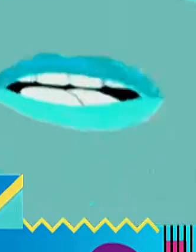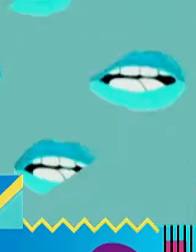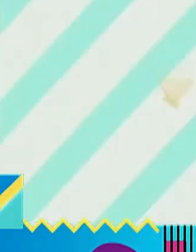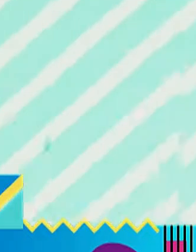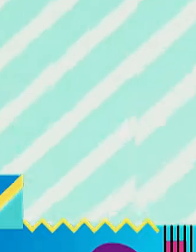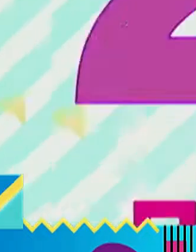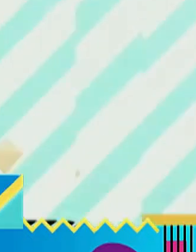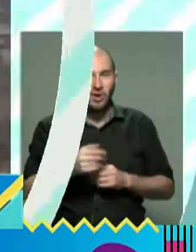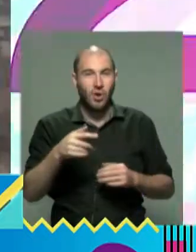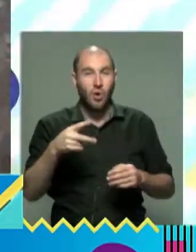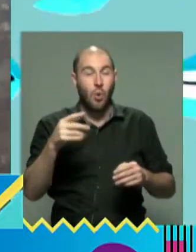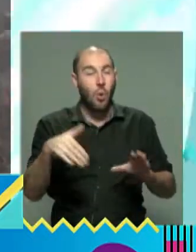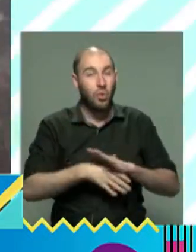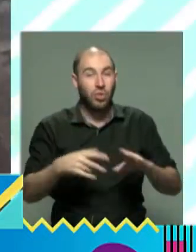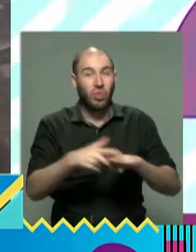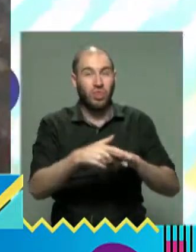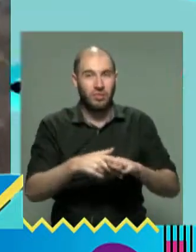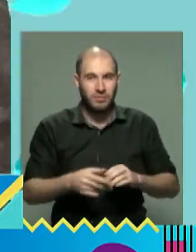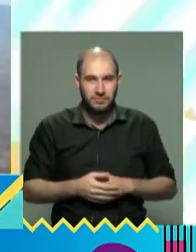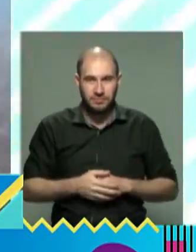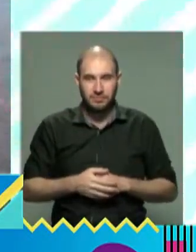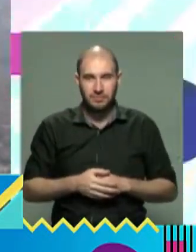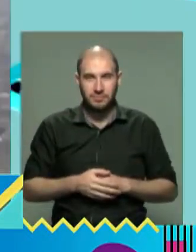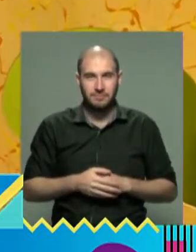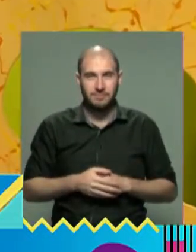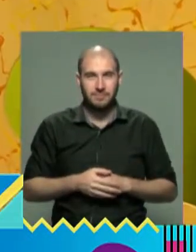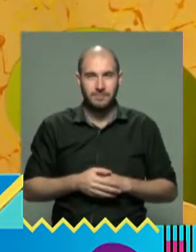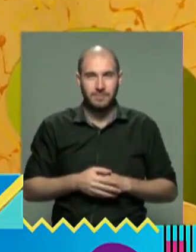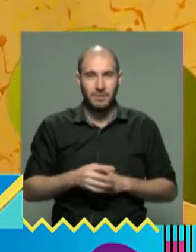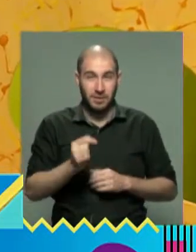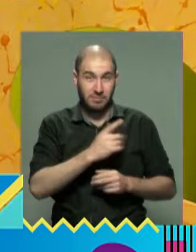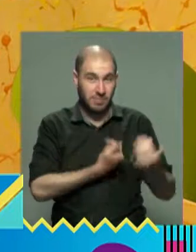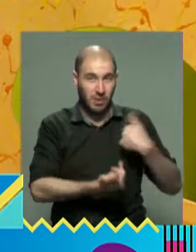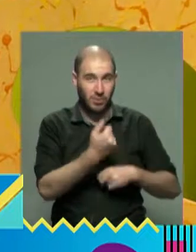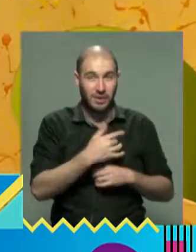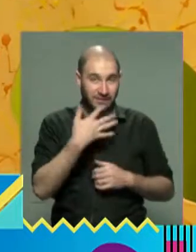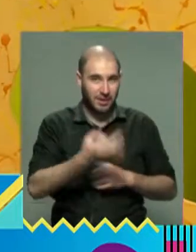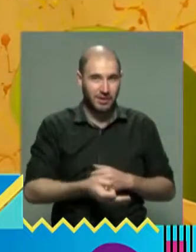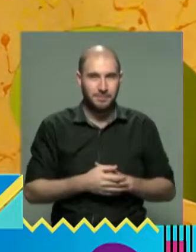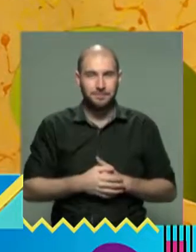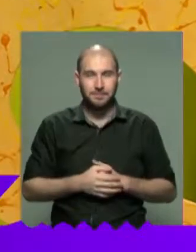que nos quedamos ahí, justo nos cortó la llamada, pero... Sí, bueno, es lo que dice él, es real.